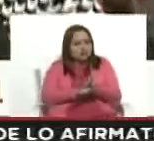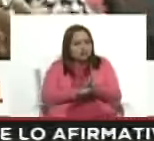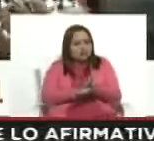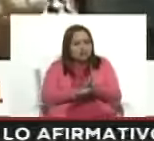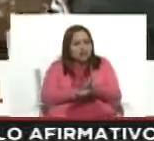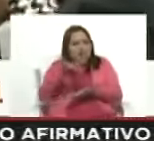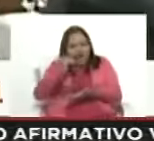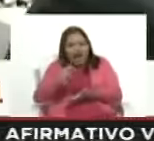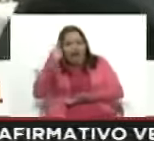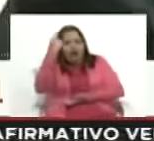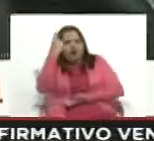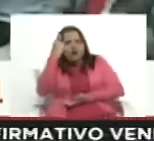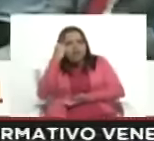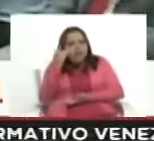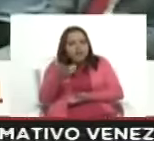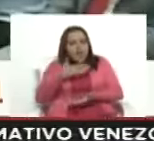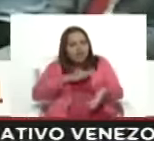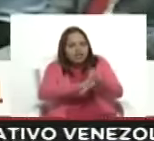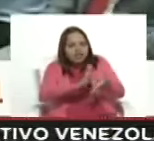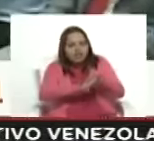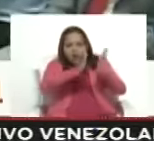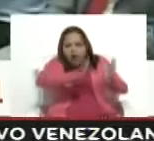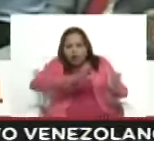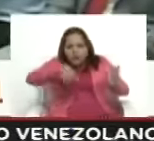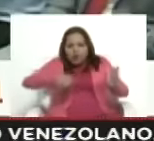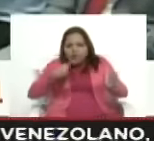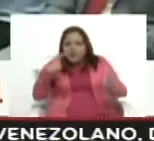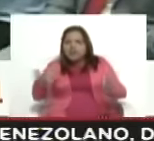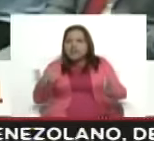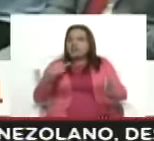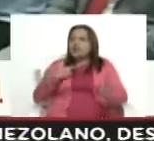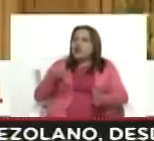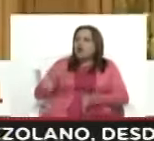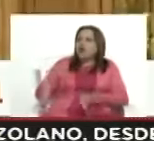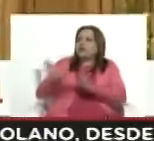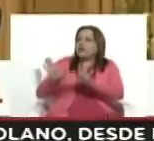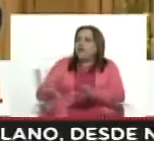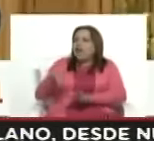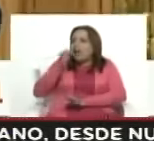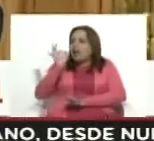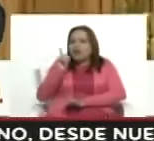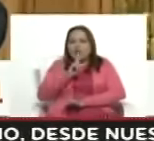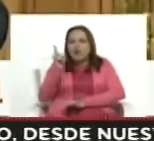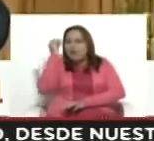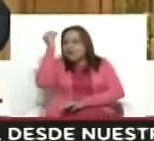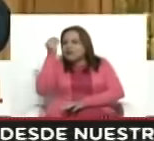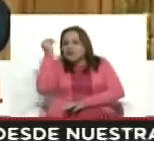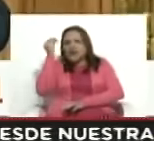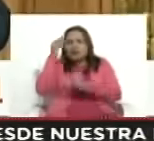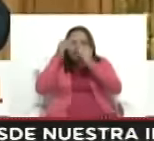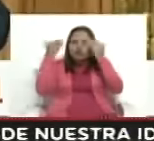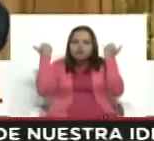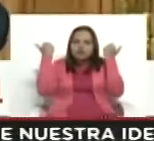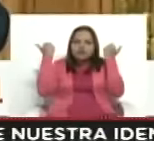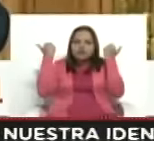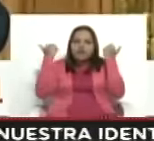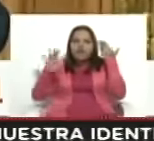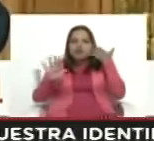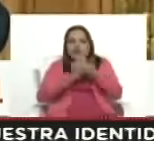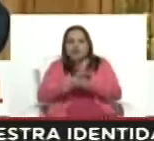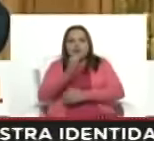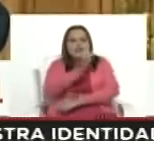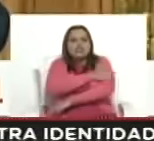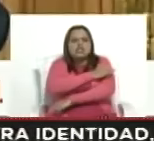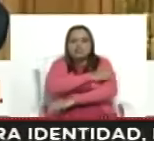Lo han dejado un solo día tranquilo, que pueda decir él, me voy a tomar este café y no voy a pensar en lo que pudiera hacer la